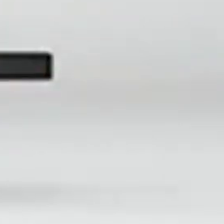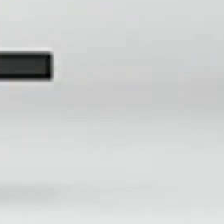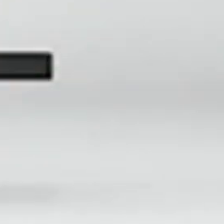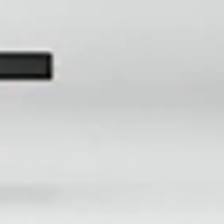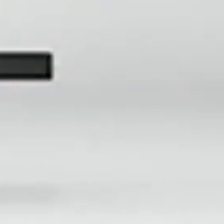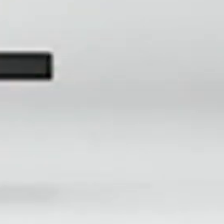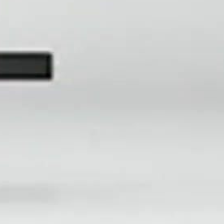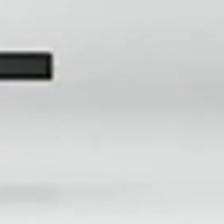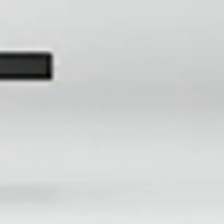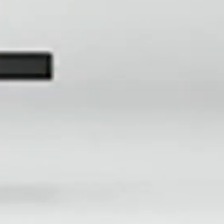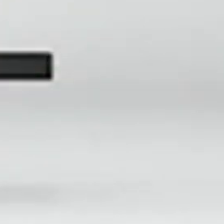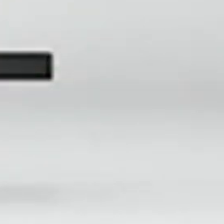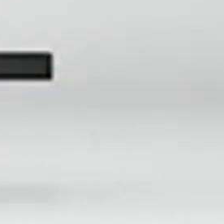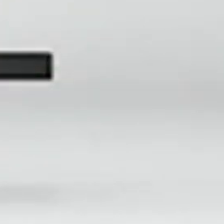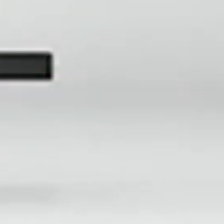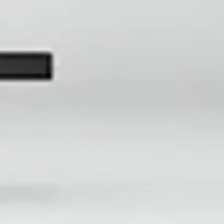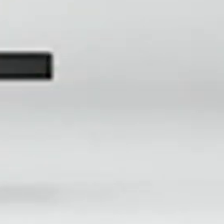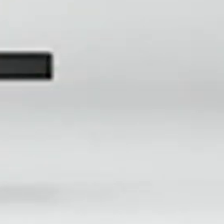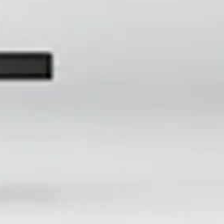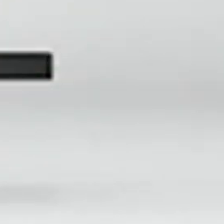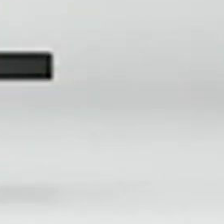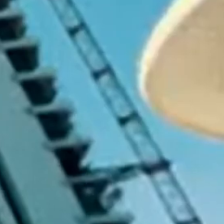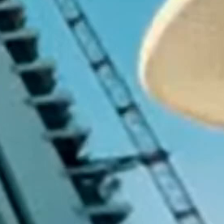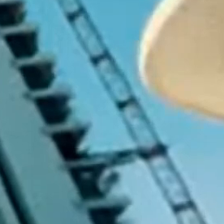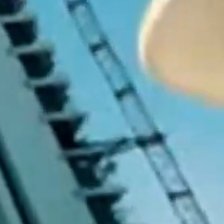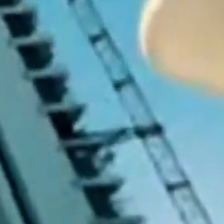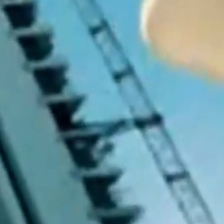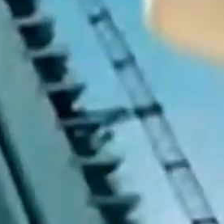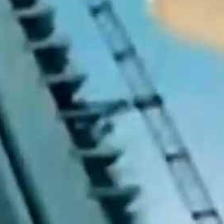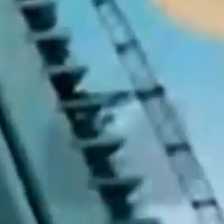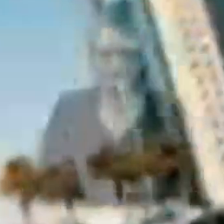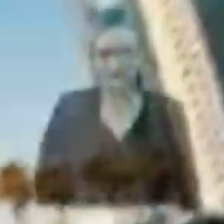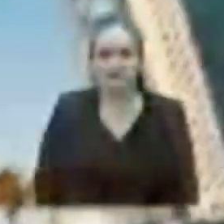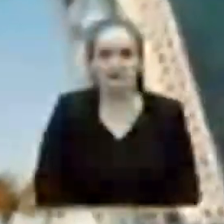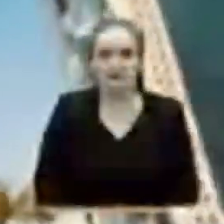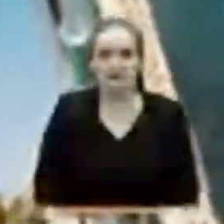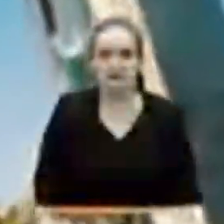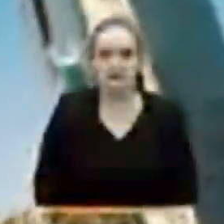Caracol Radio, más compañía.